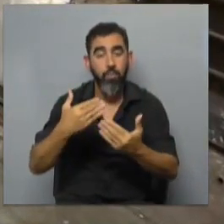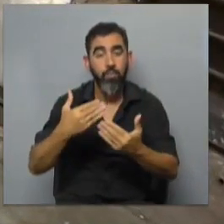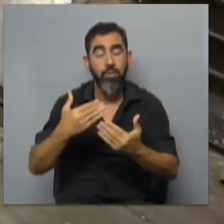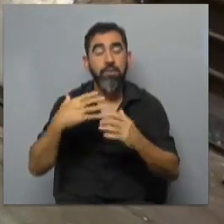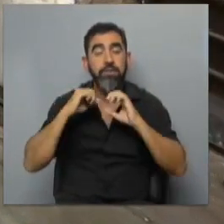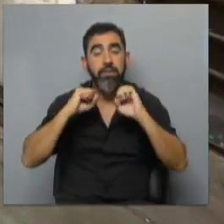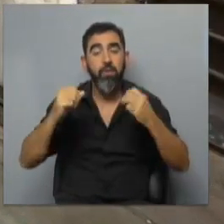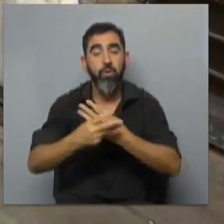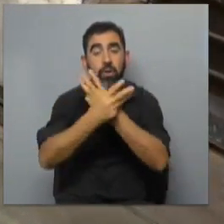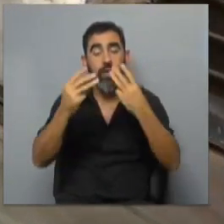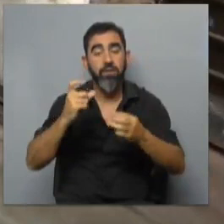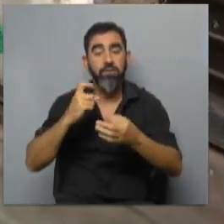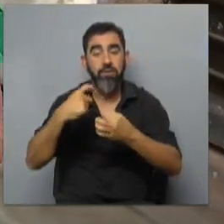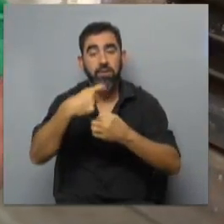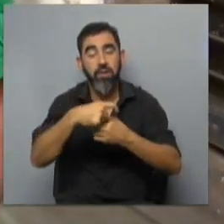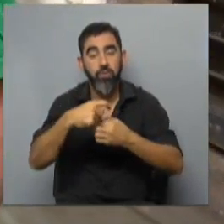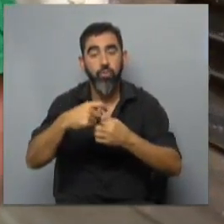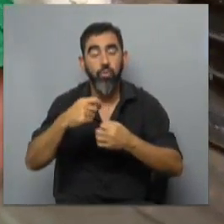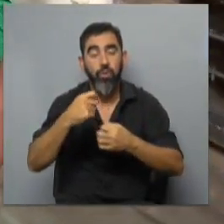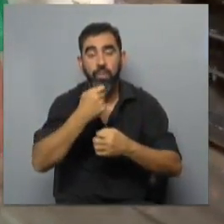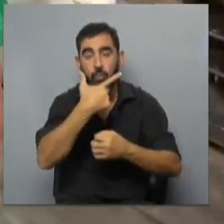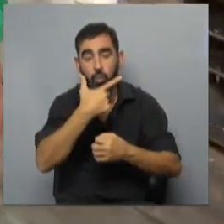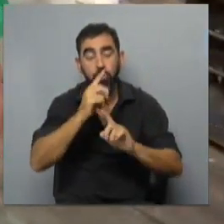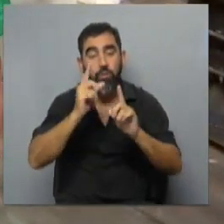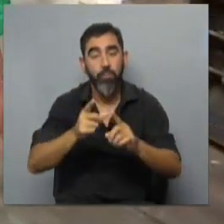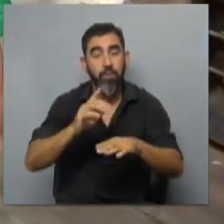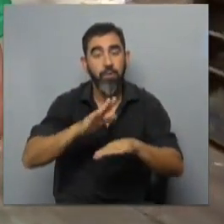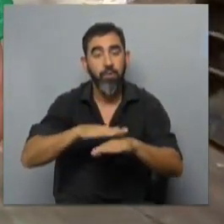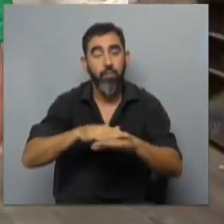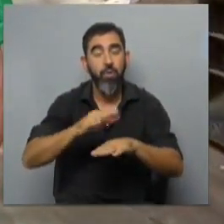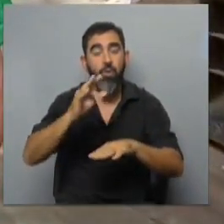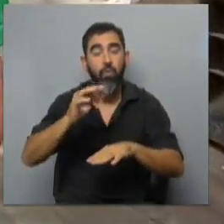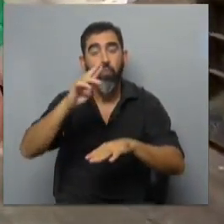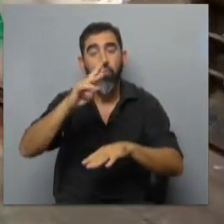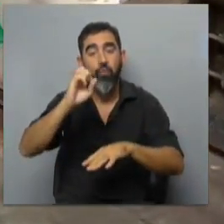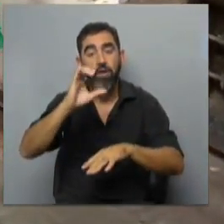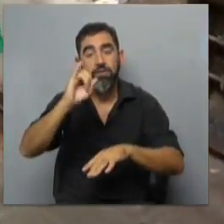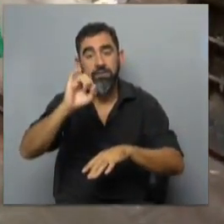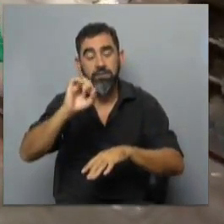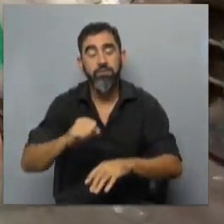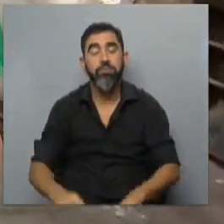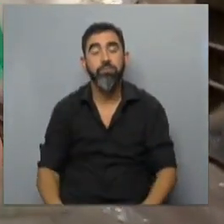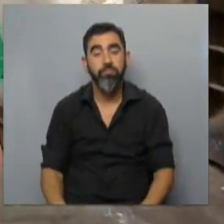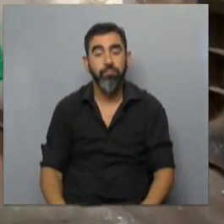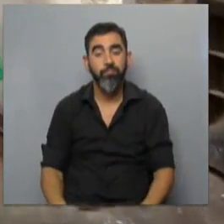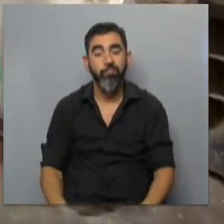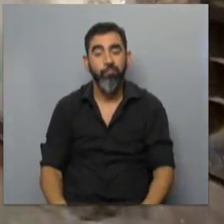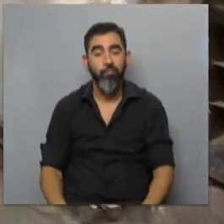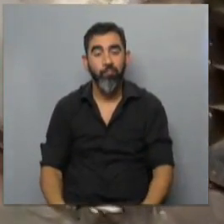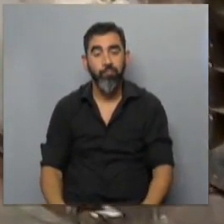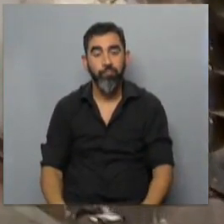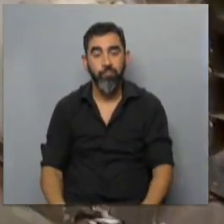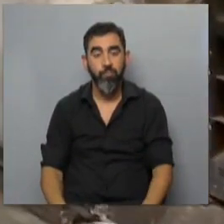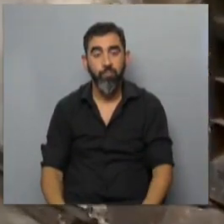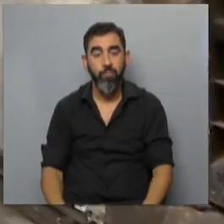secretario general del sindicato de devoto y también integrante de fuecys para consultarlo y experimentalmente agradecerle estos minutos con